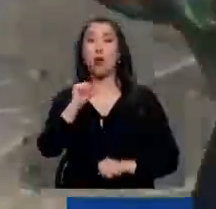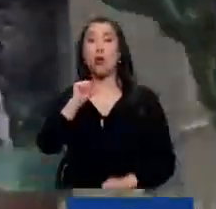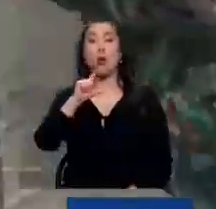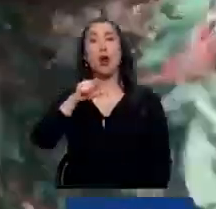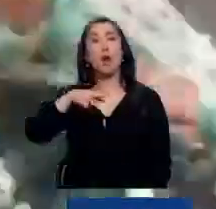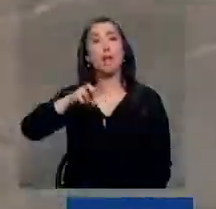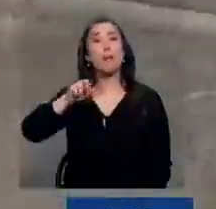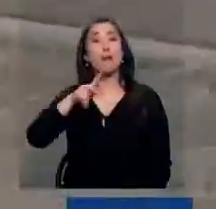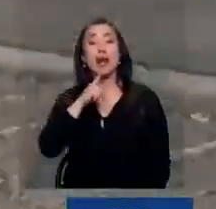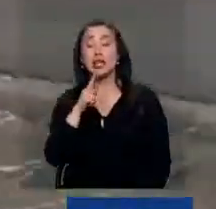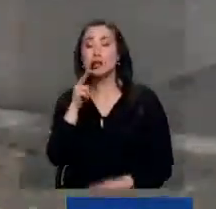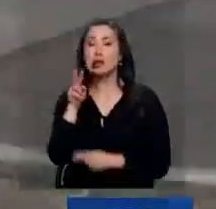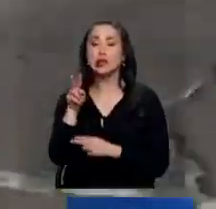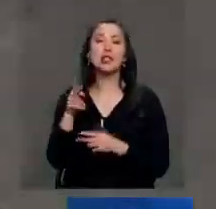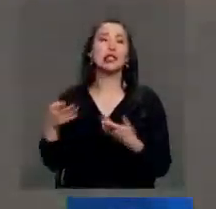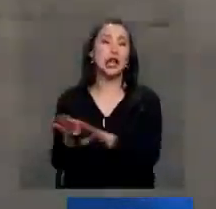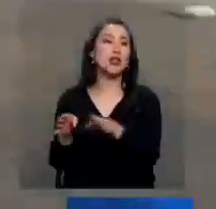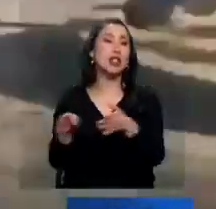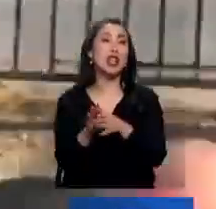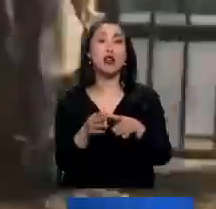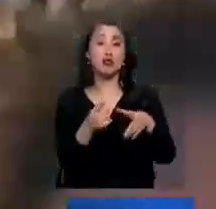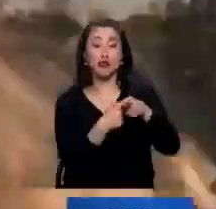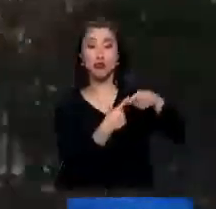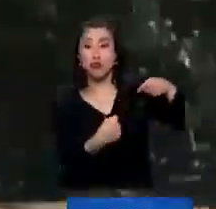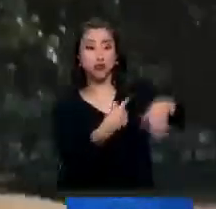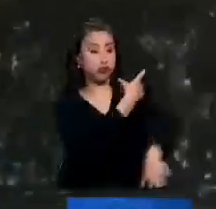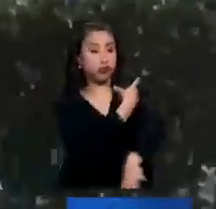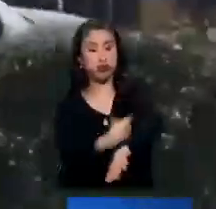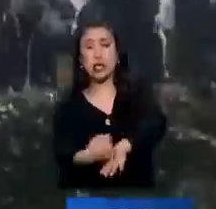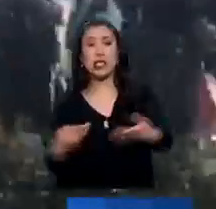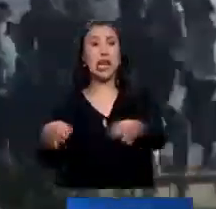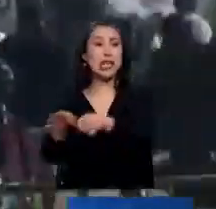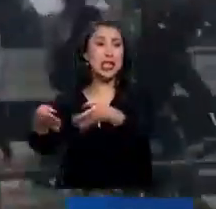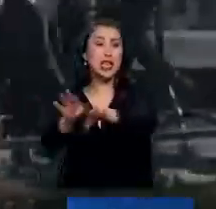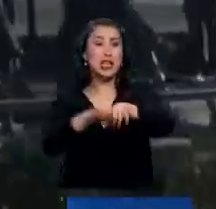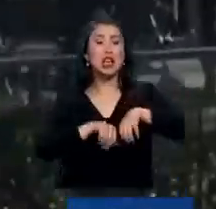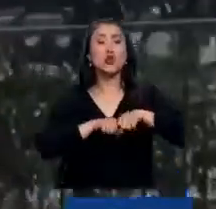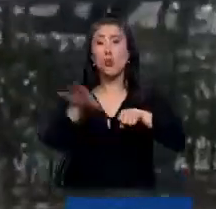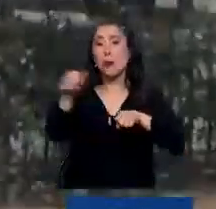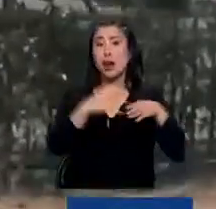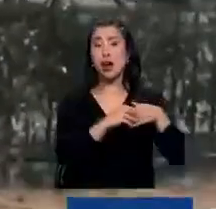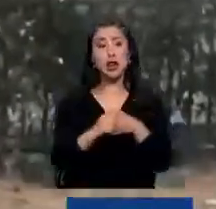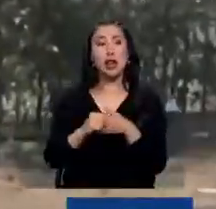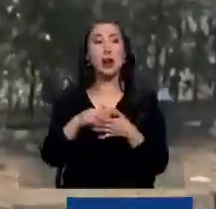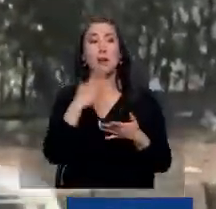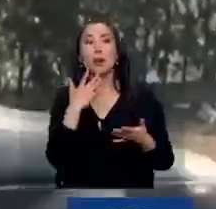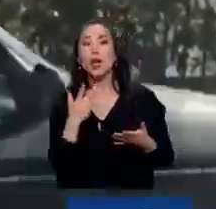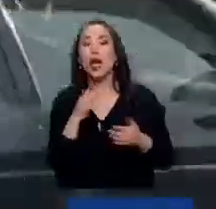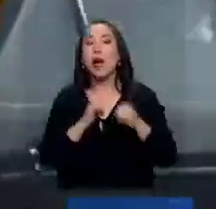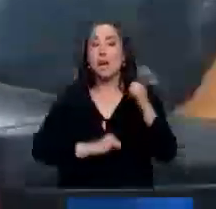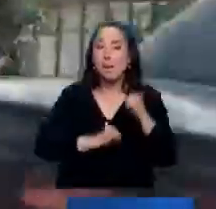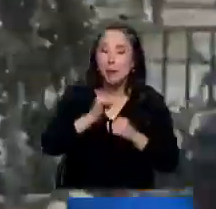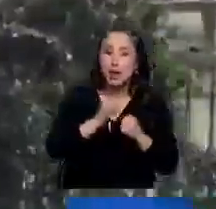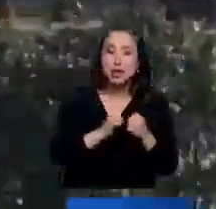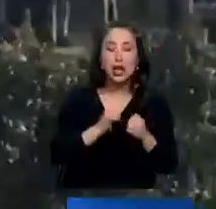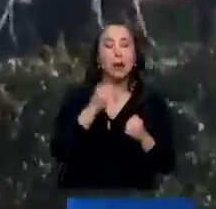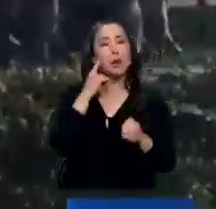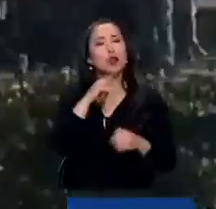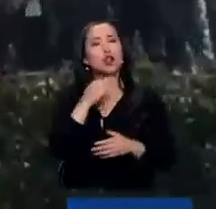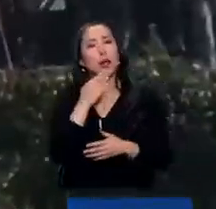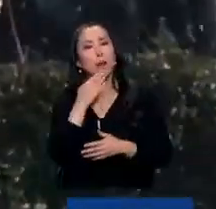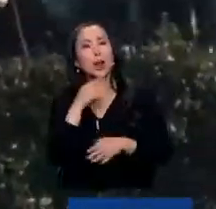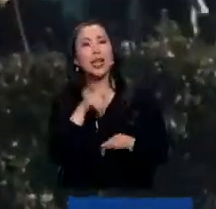locales, de cerrar los locales a lo largo de todo el país. Que es lamentable porque vemos que también, no solamente empresas, sino que, por ejemplo,